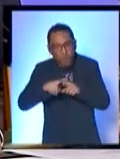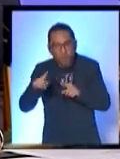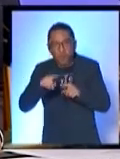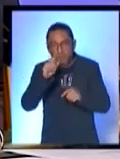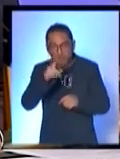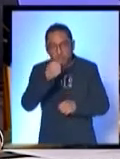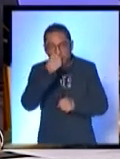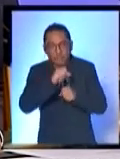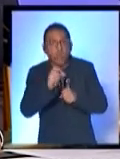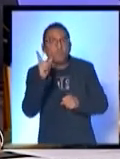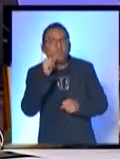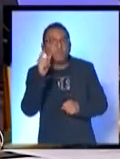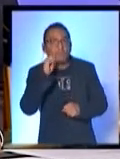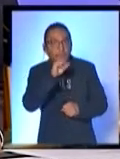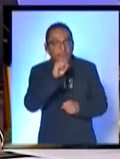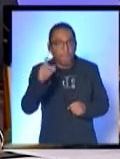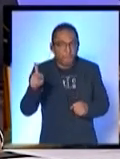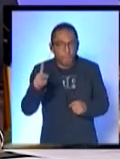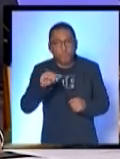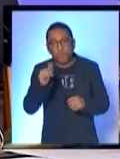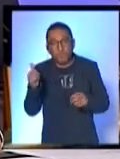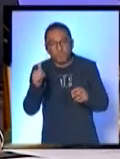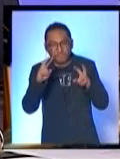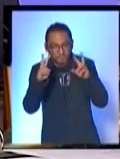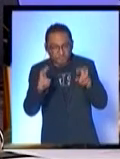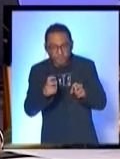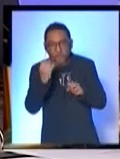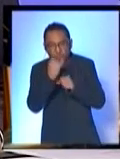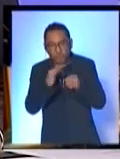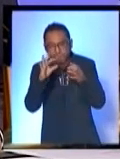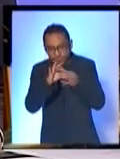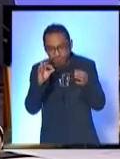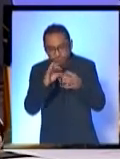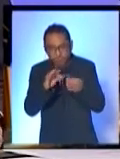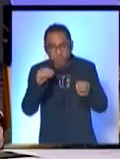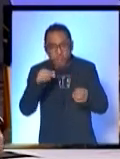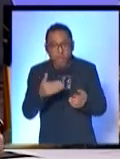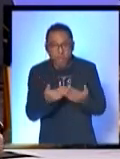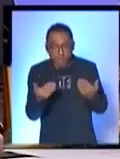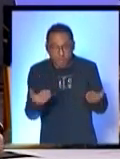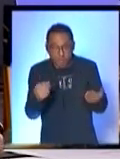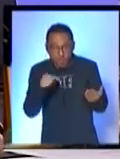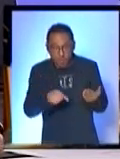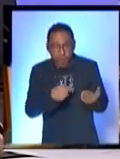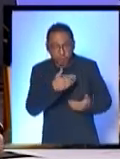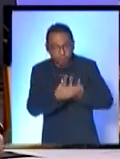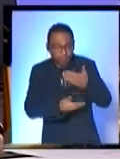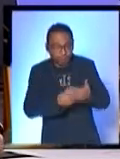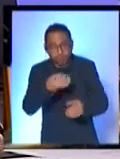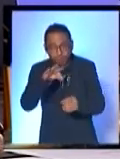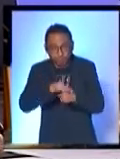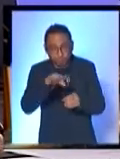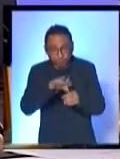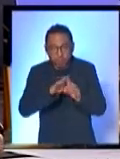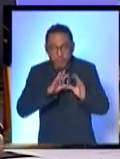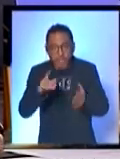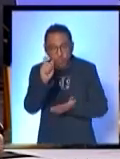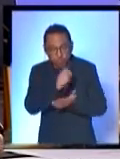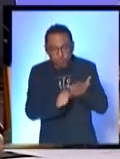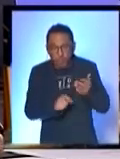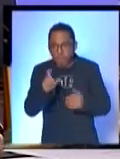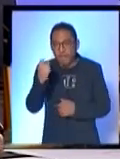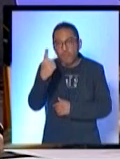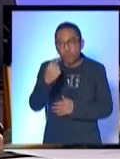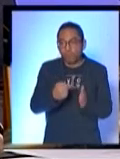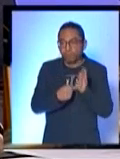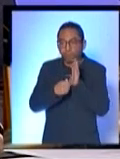secretario de Seguridad Pública y en otros temas informó que en lo que va del actual proceso electoral han recibido 21 solicitudes para